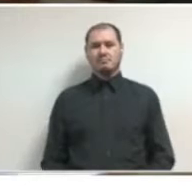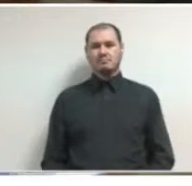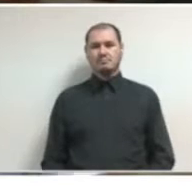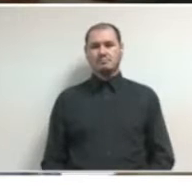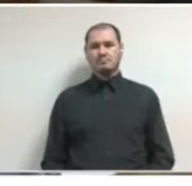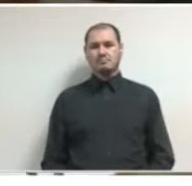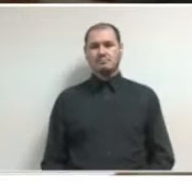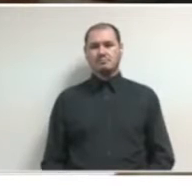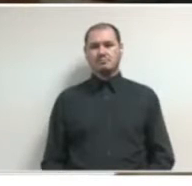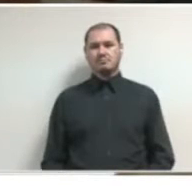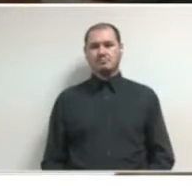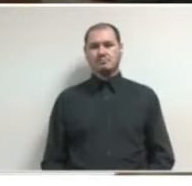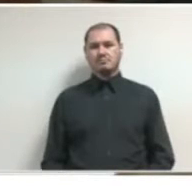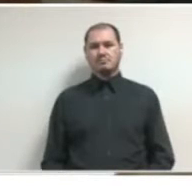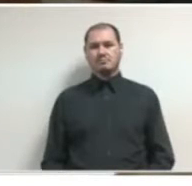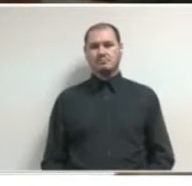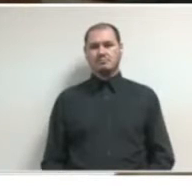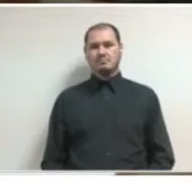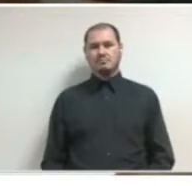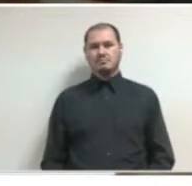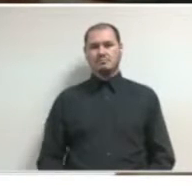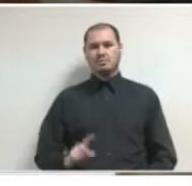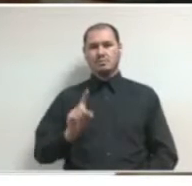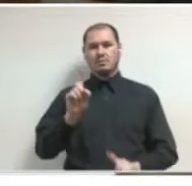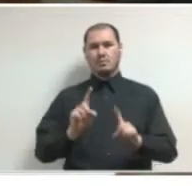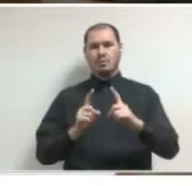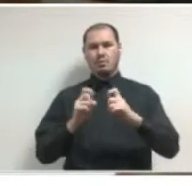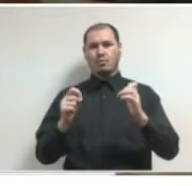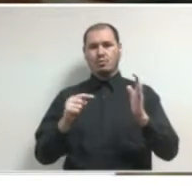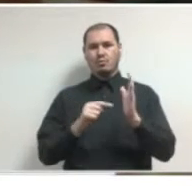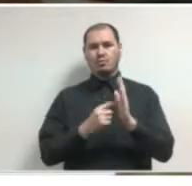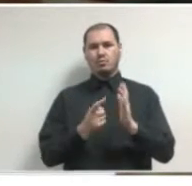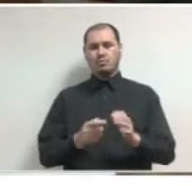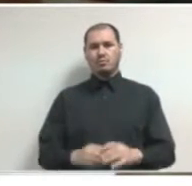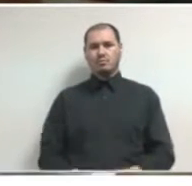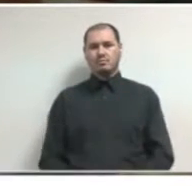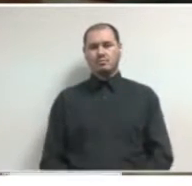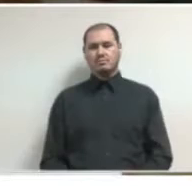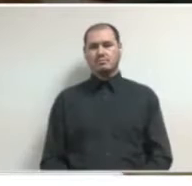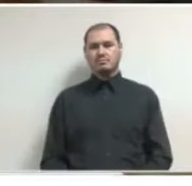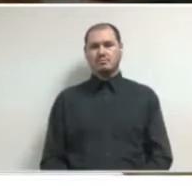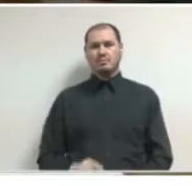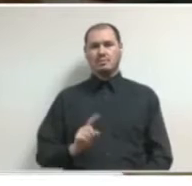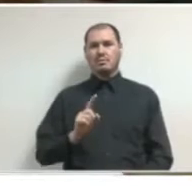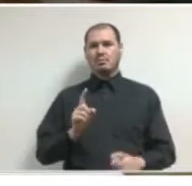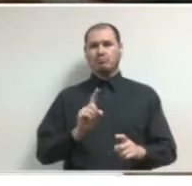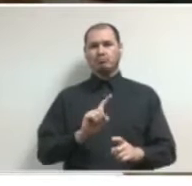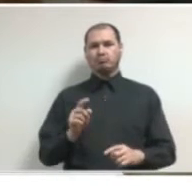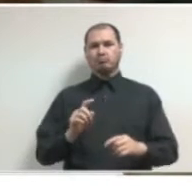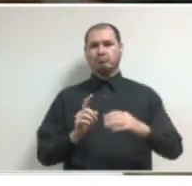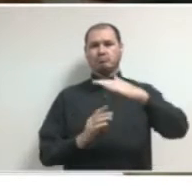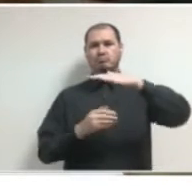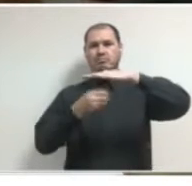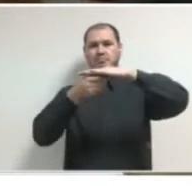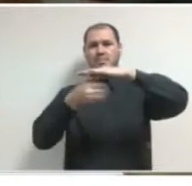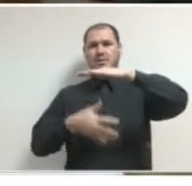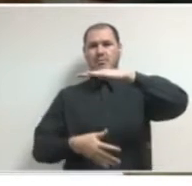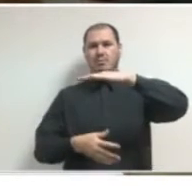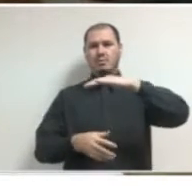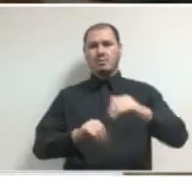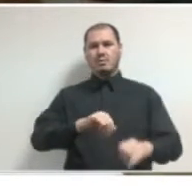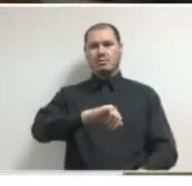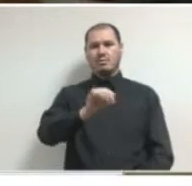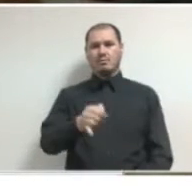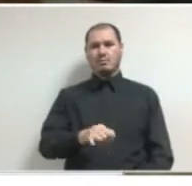¿Algún otro punto, doctora? Doctor Jiménez Rolón. Doctor Jiménez Rolón, para